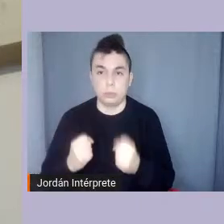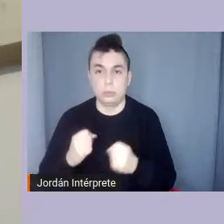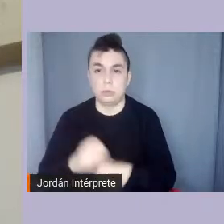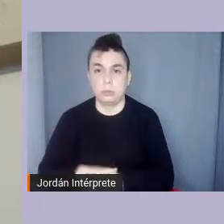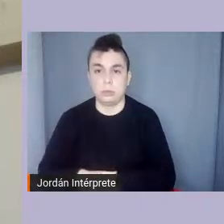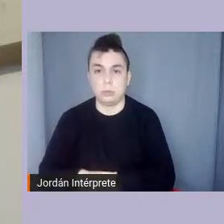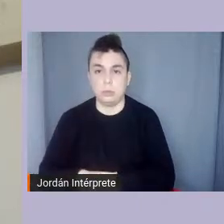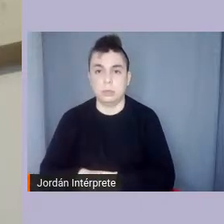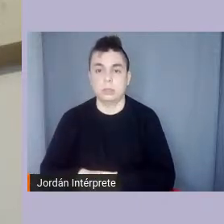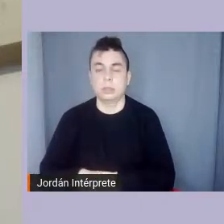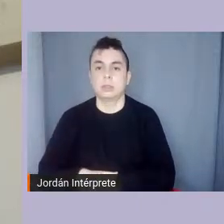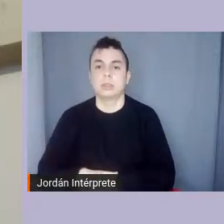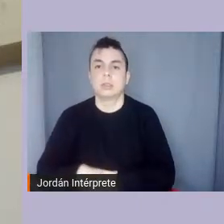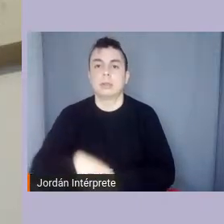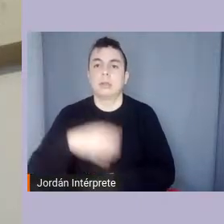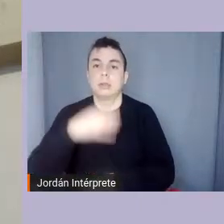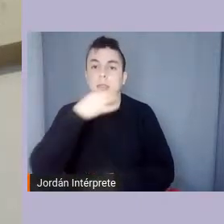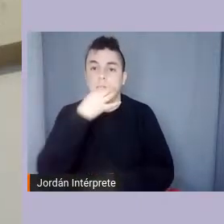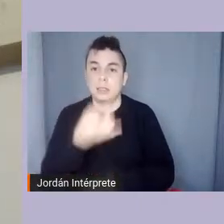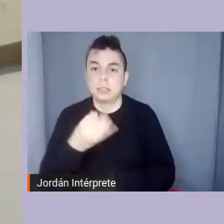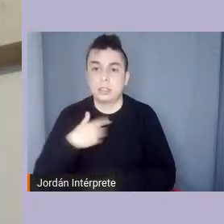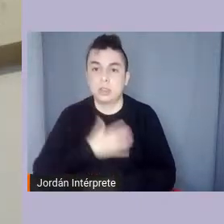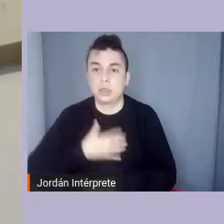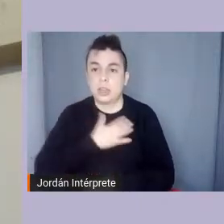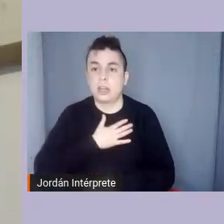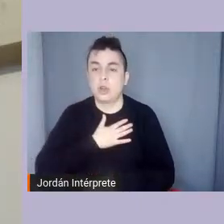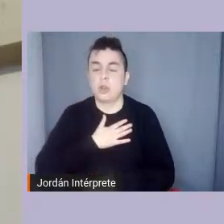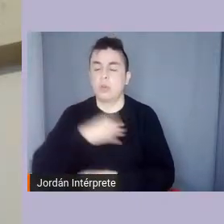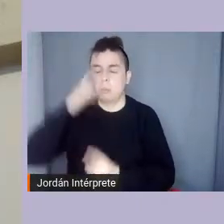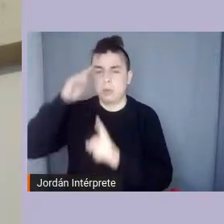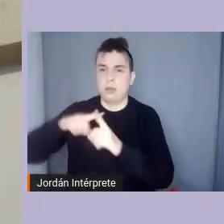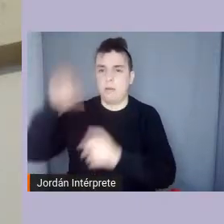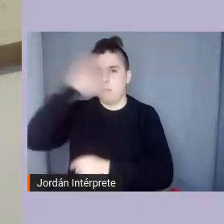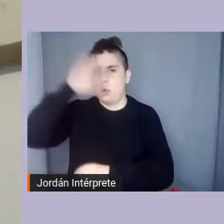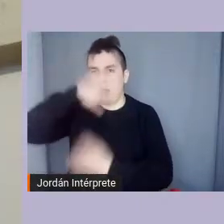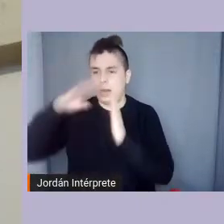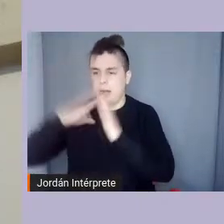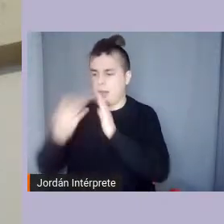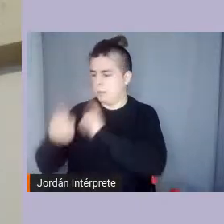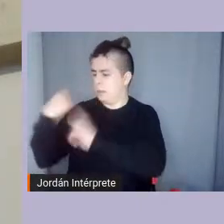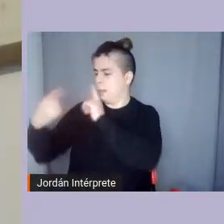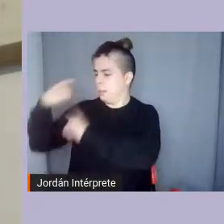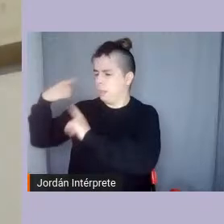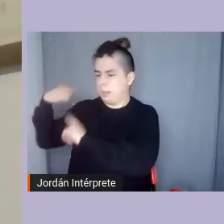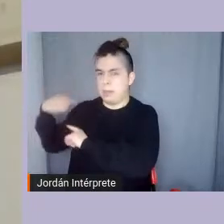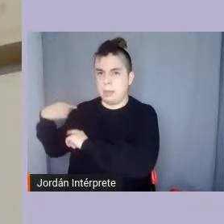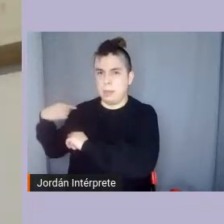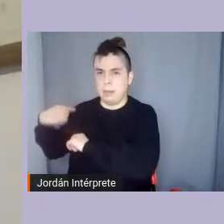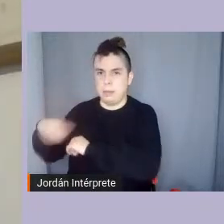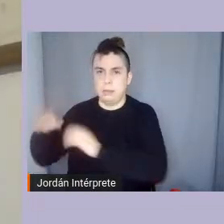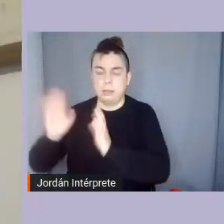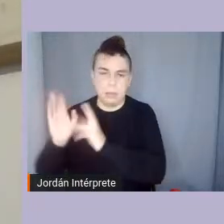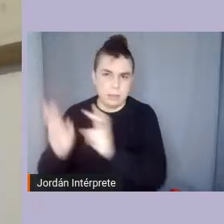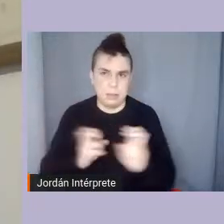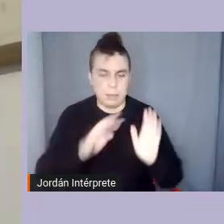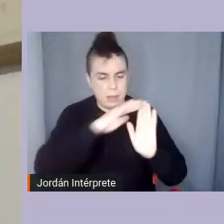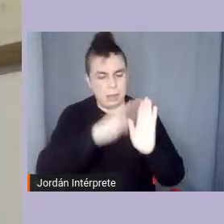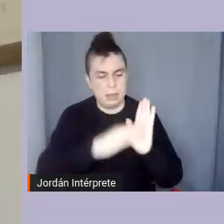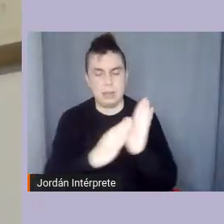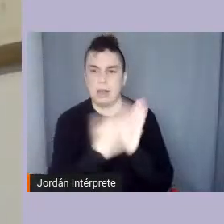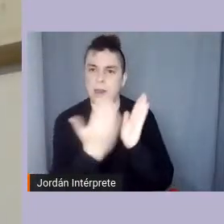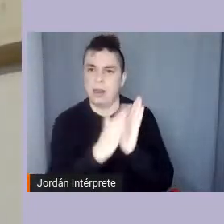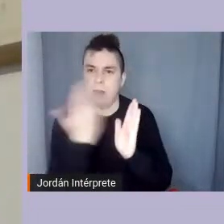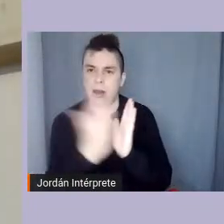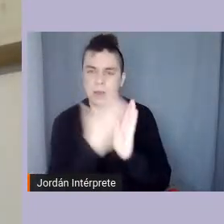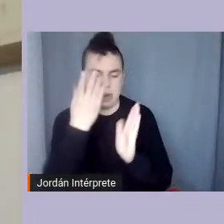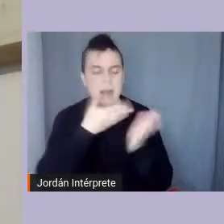es rescatar la música que había en los hogares, más que nuestro cancionero. Eso es tema para otro taller.